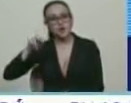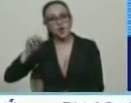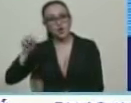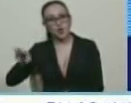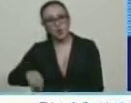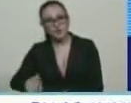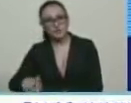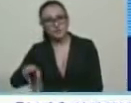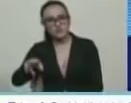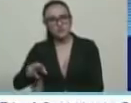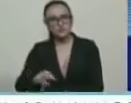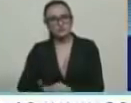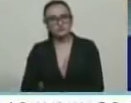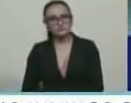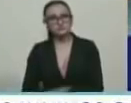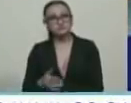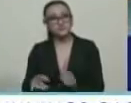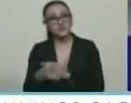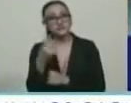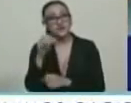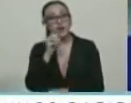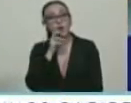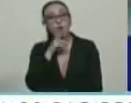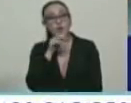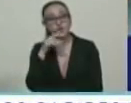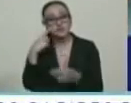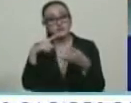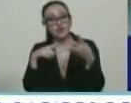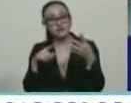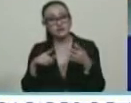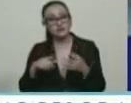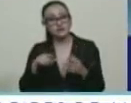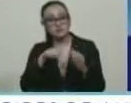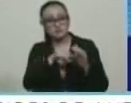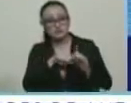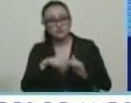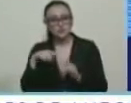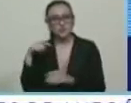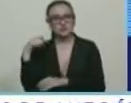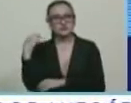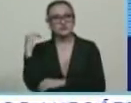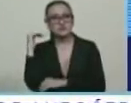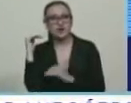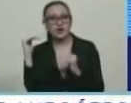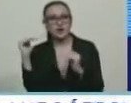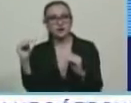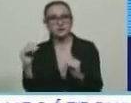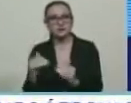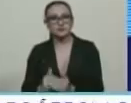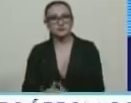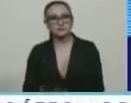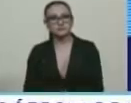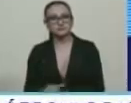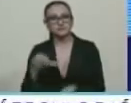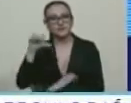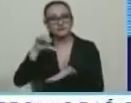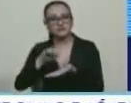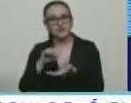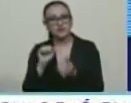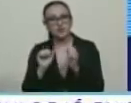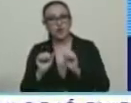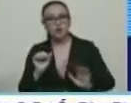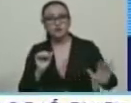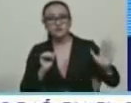Pero comienza a aparecer oro en varios lugares, en el llano venezolano, centro occidente del